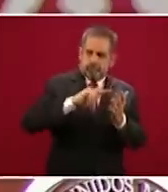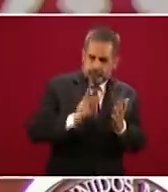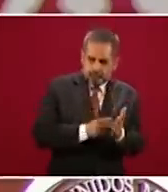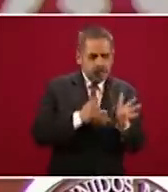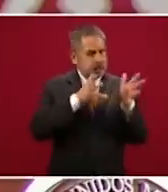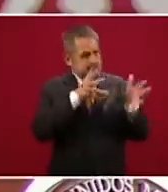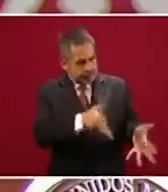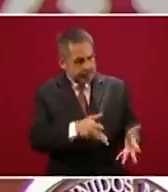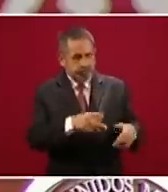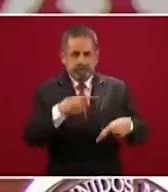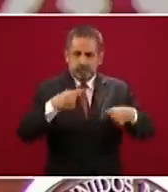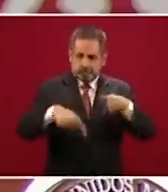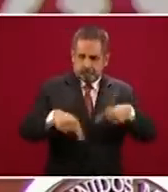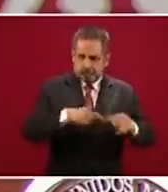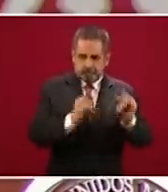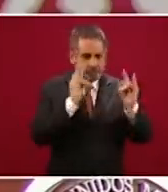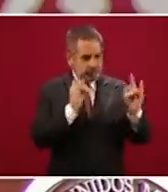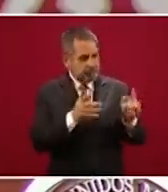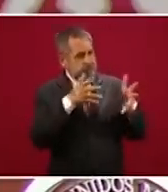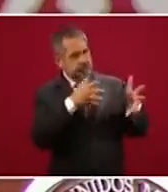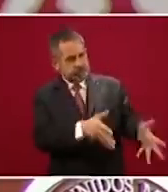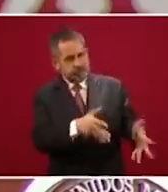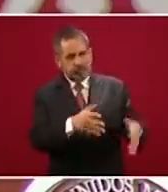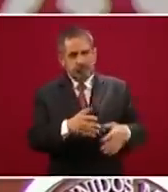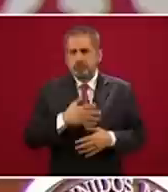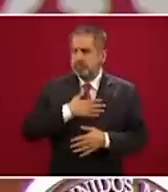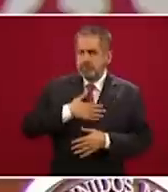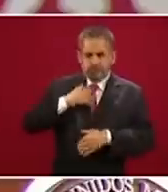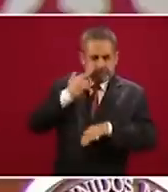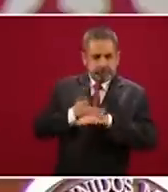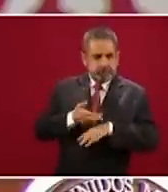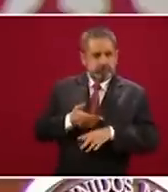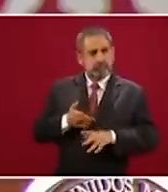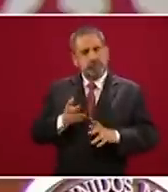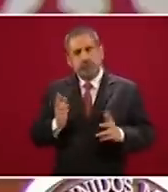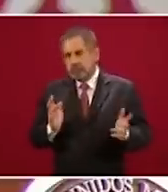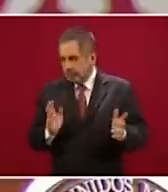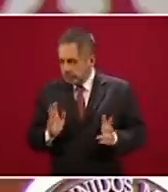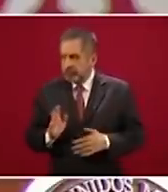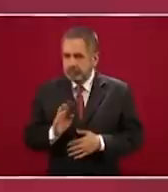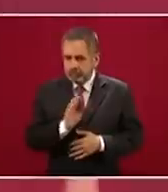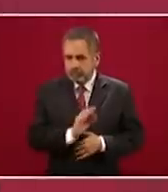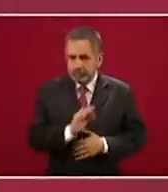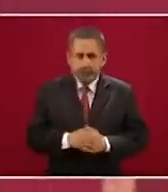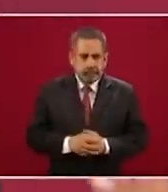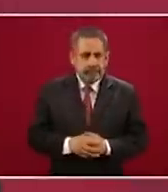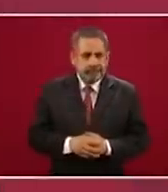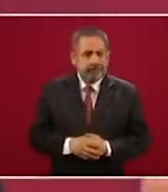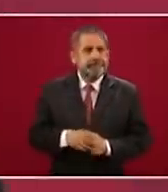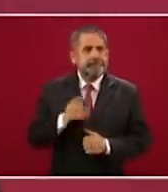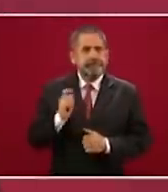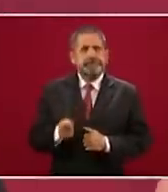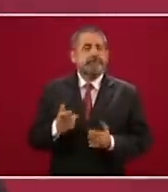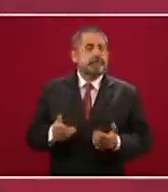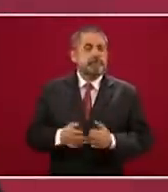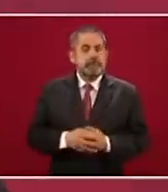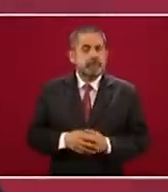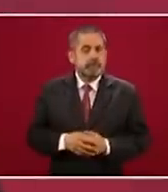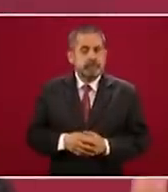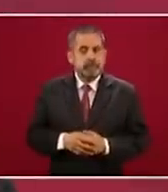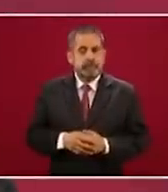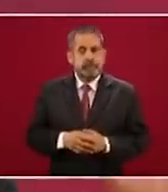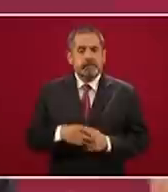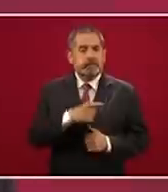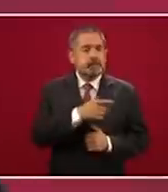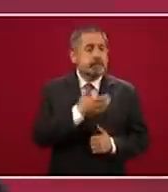el campo de fútbol, nosotros nos encargamos de reponerlo. Pero se hacen las cosas por